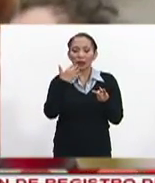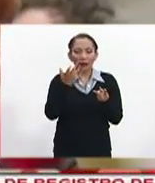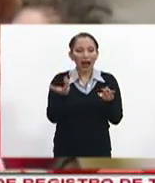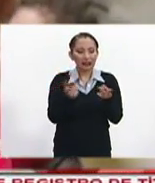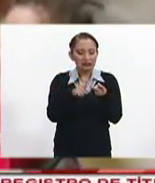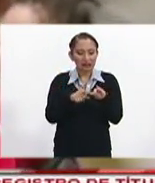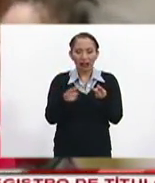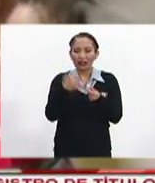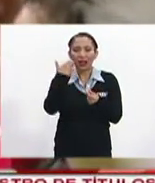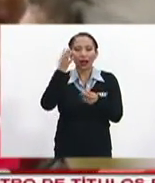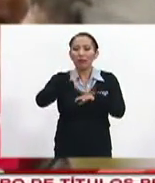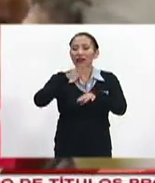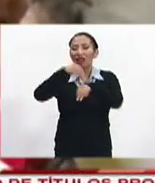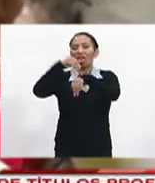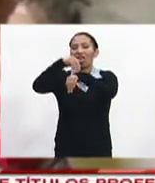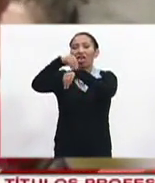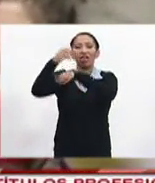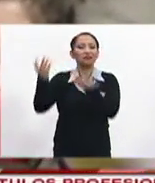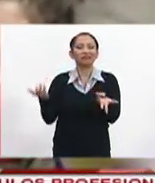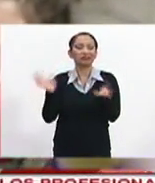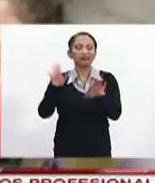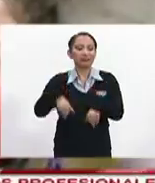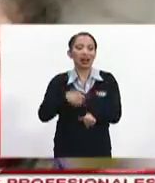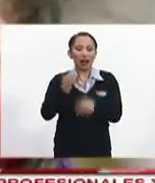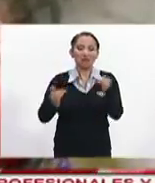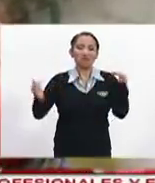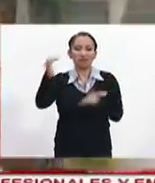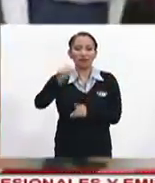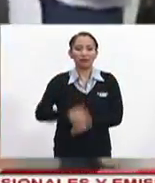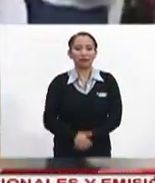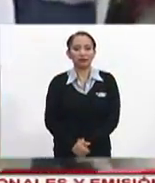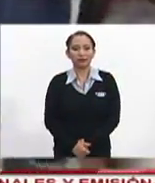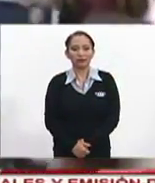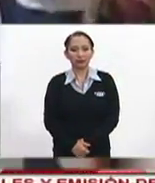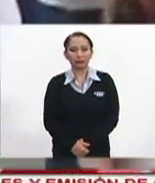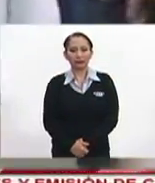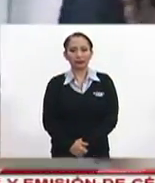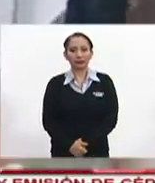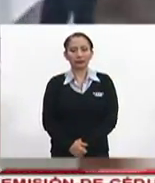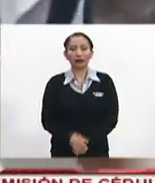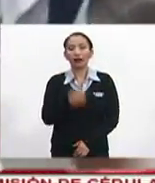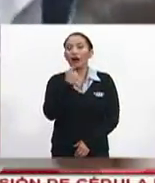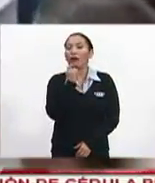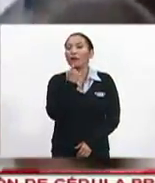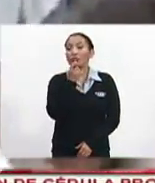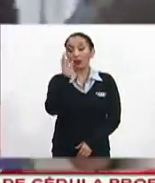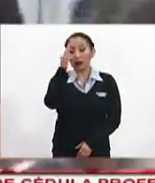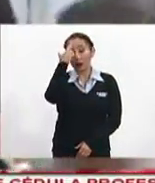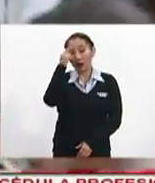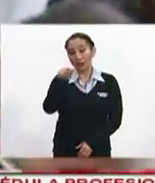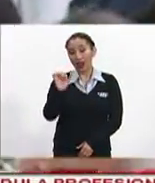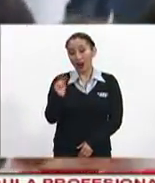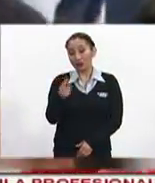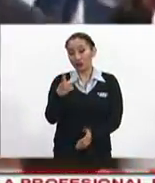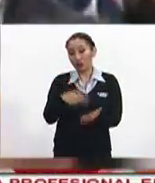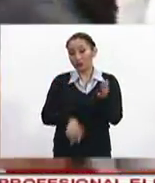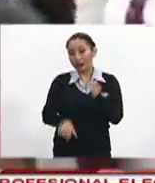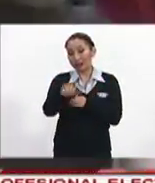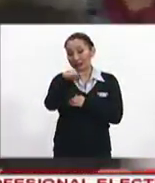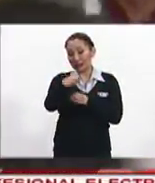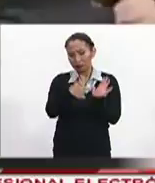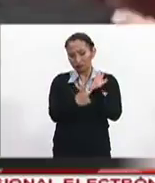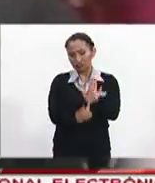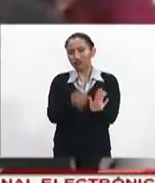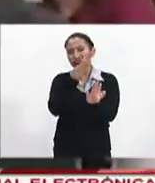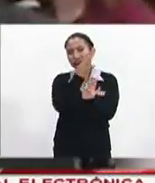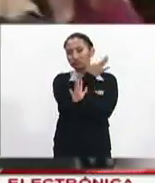trampas que quieran ponernos, estamos arriba. López Obrador recordó que en agosto de 2016